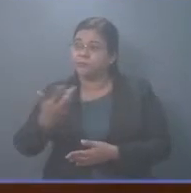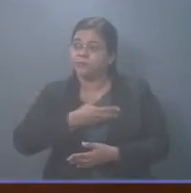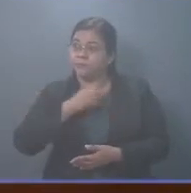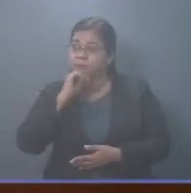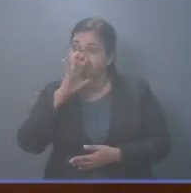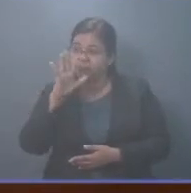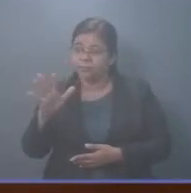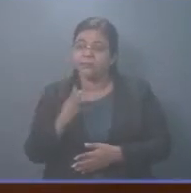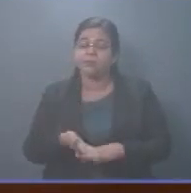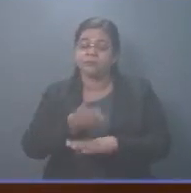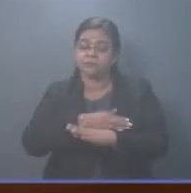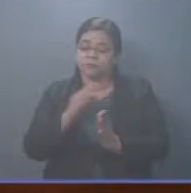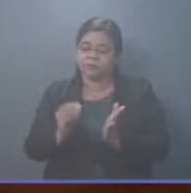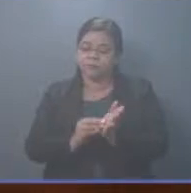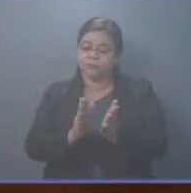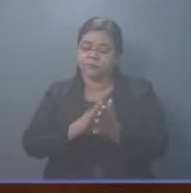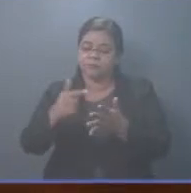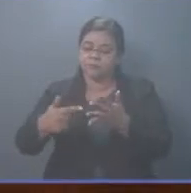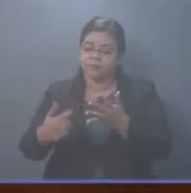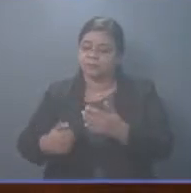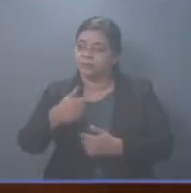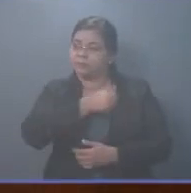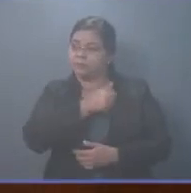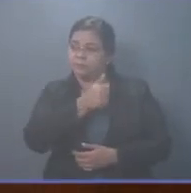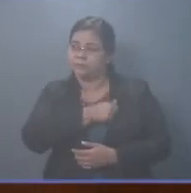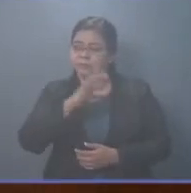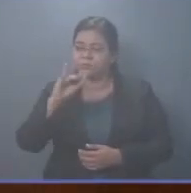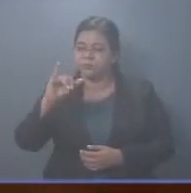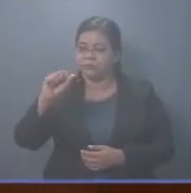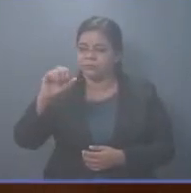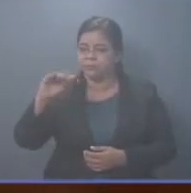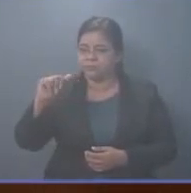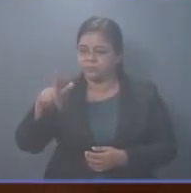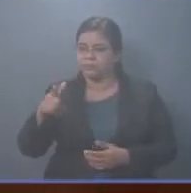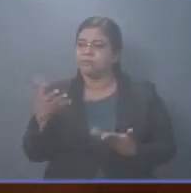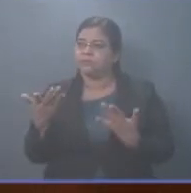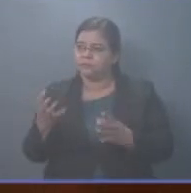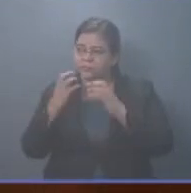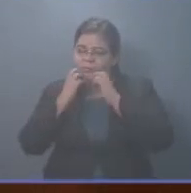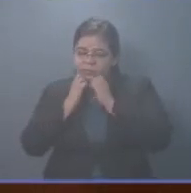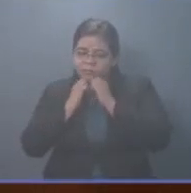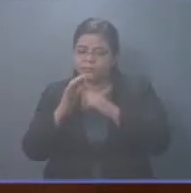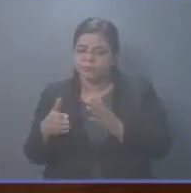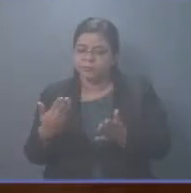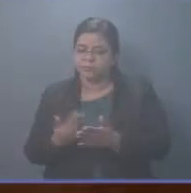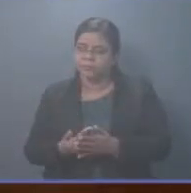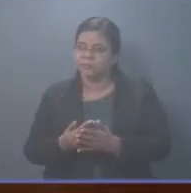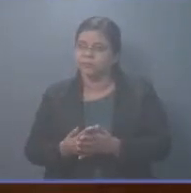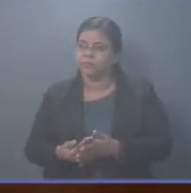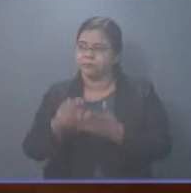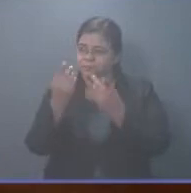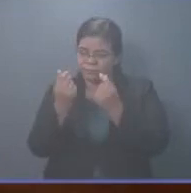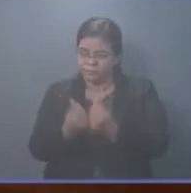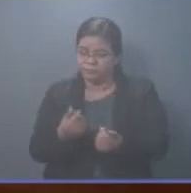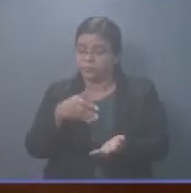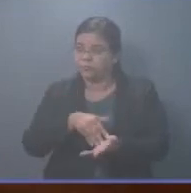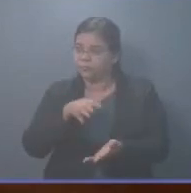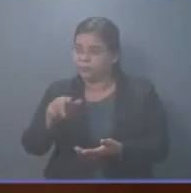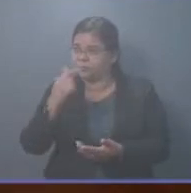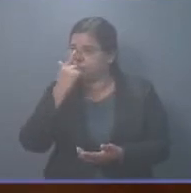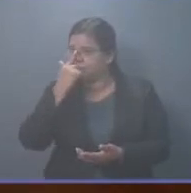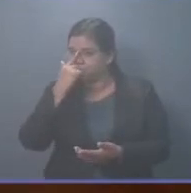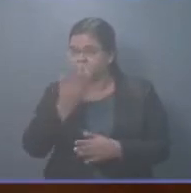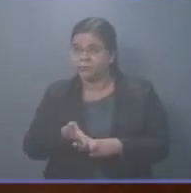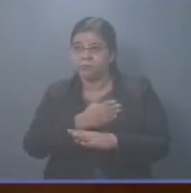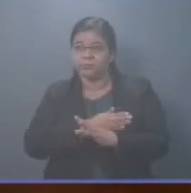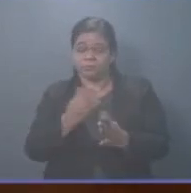al efecto dispone la Ley de Responsabilidad Fiscal para la sostenibilidad de las finanzas públicas y del desarrollo social, cuando se